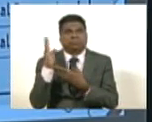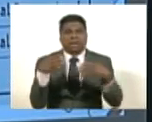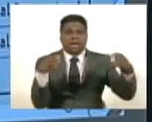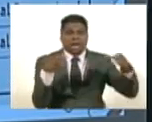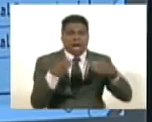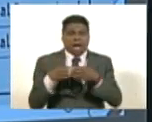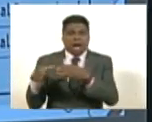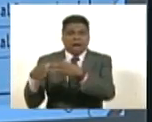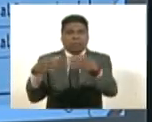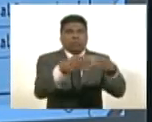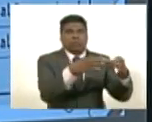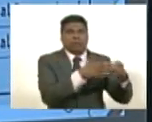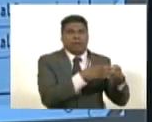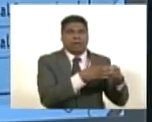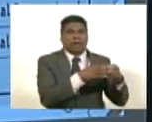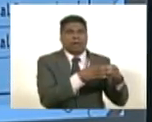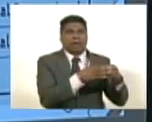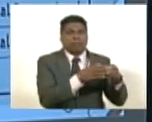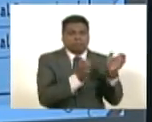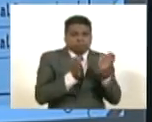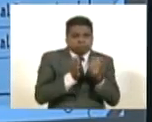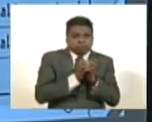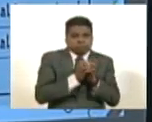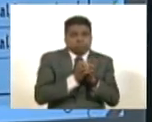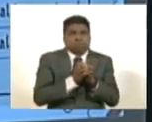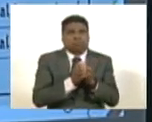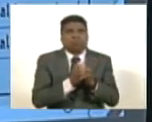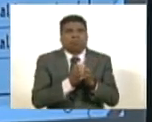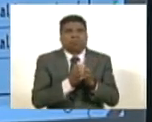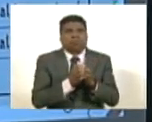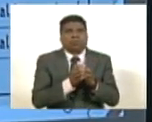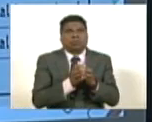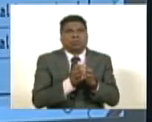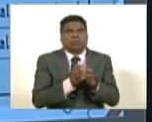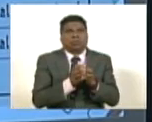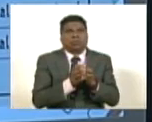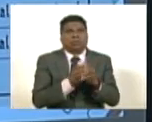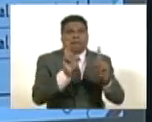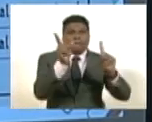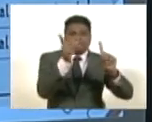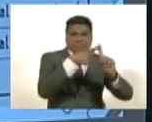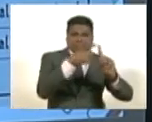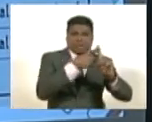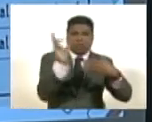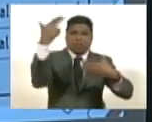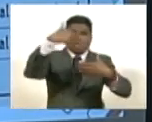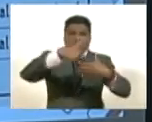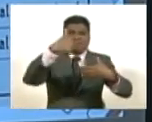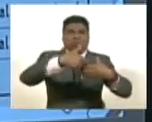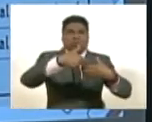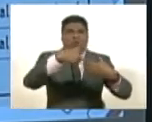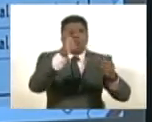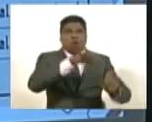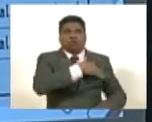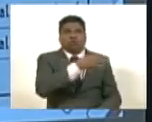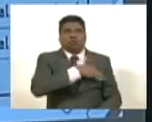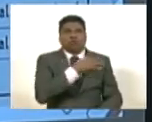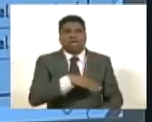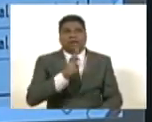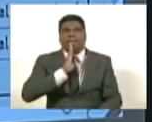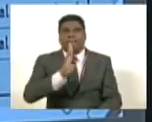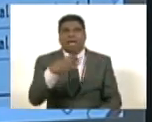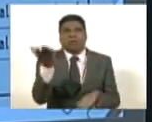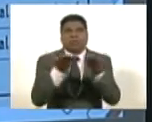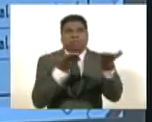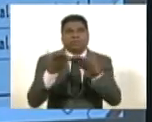agrupados en subsectores. Los subsectores son petróleo y minería, social, comercio y banca,